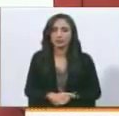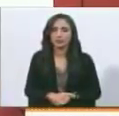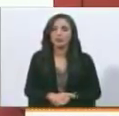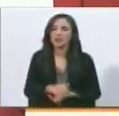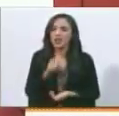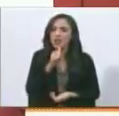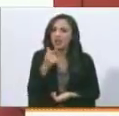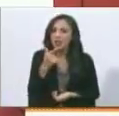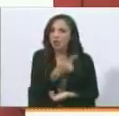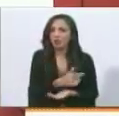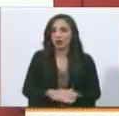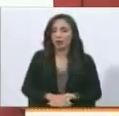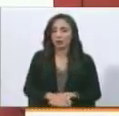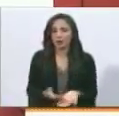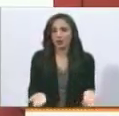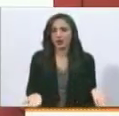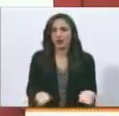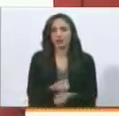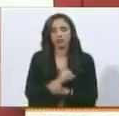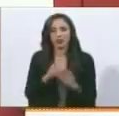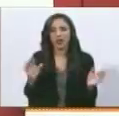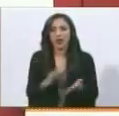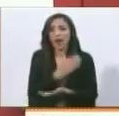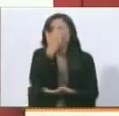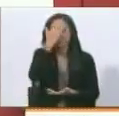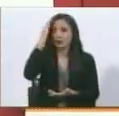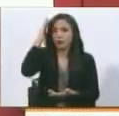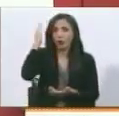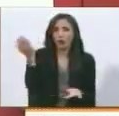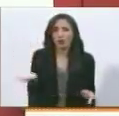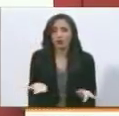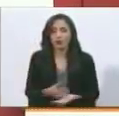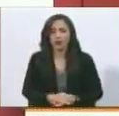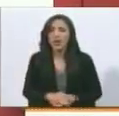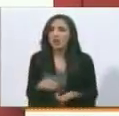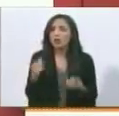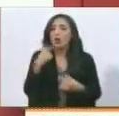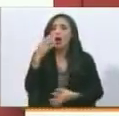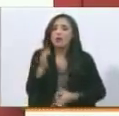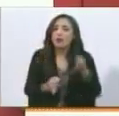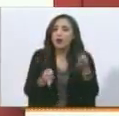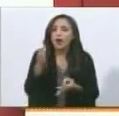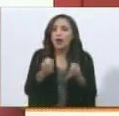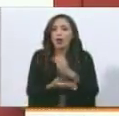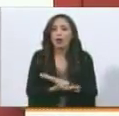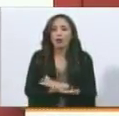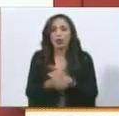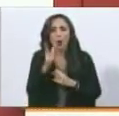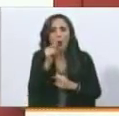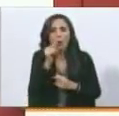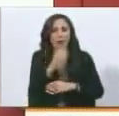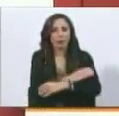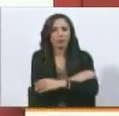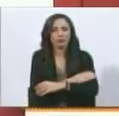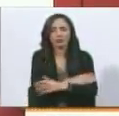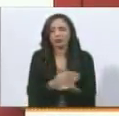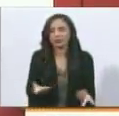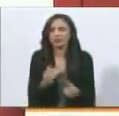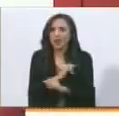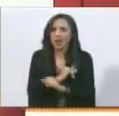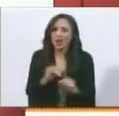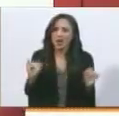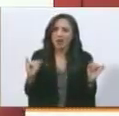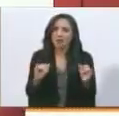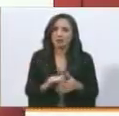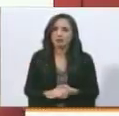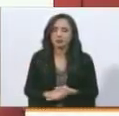No nos vengan con hipocresía, no, no. Señor abogado de Requesén, no le haga caso a Delsa Solórzano. Si usted le